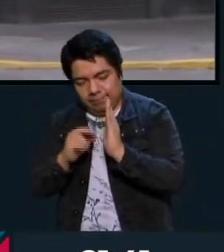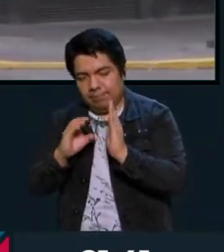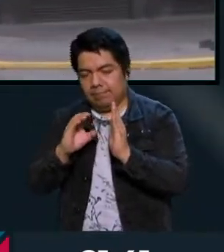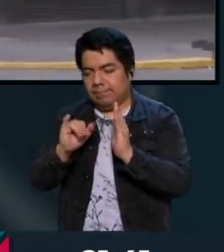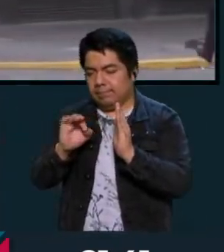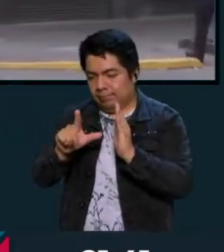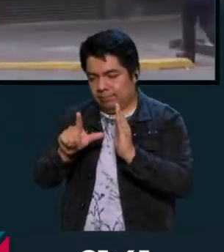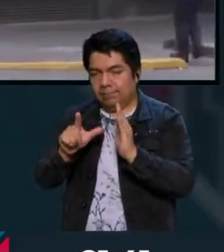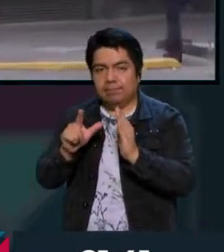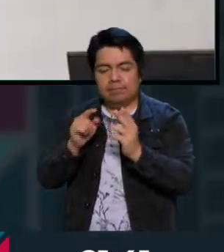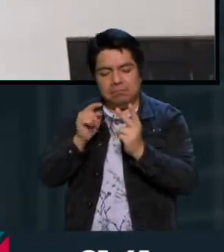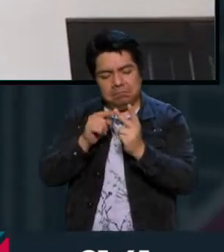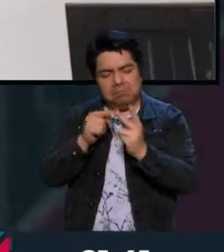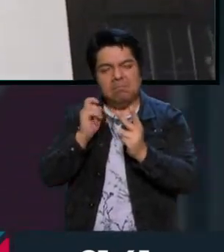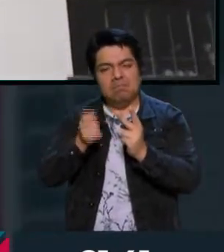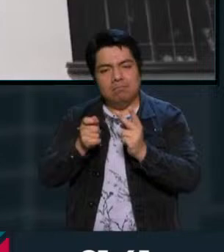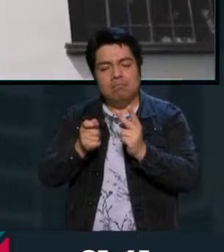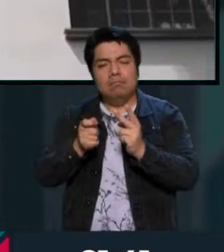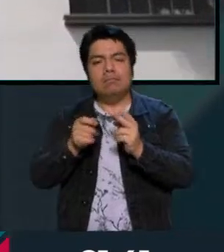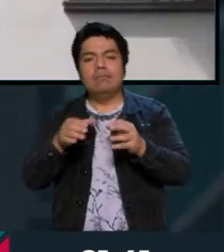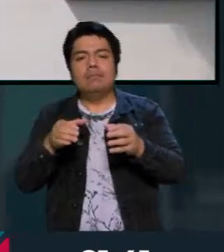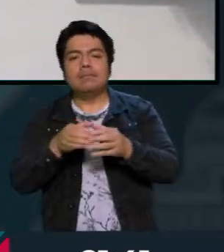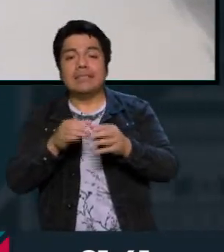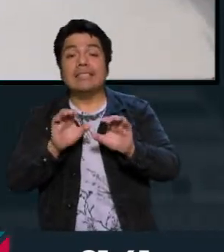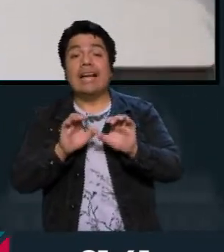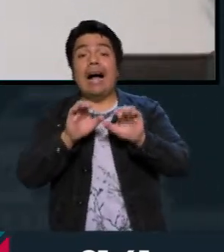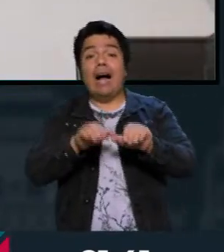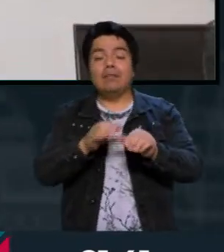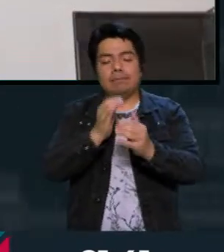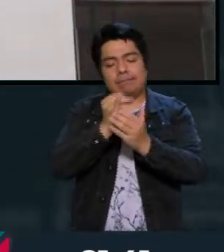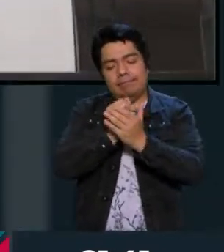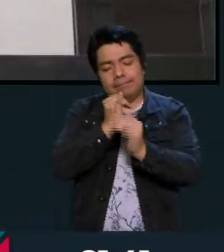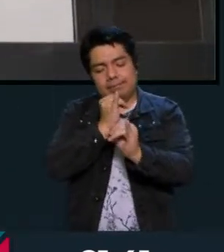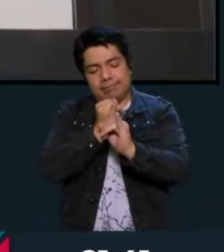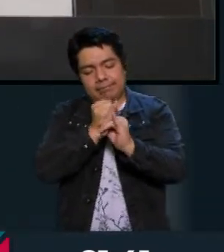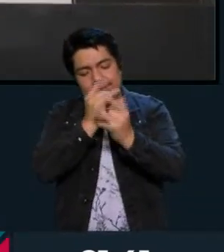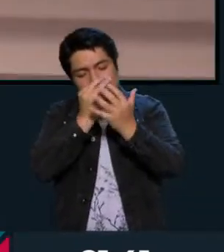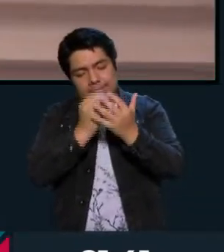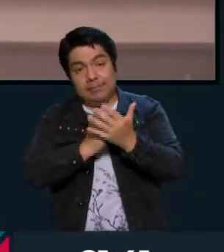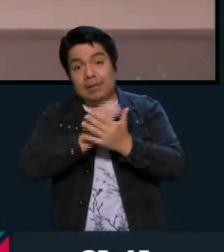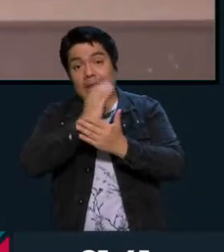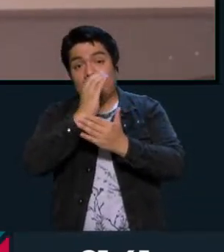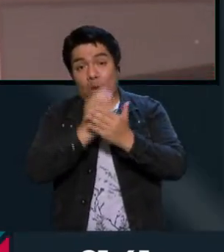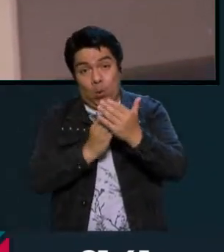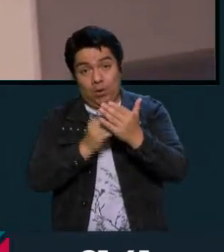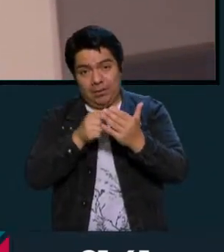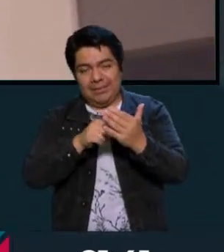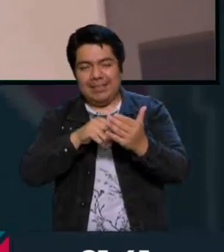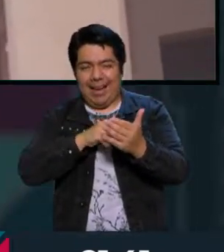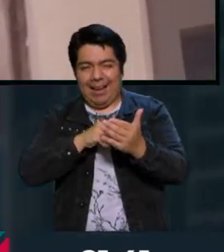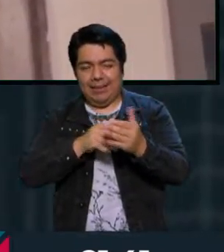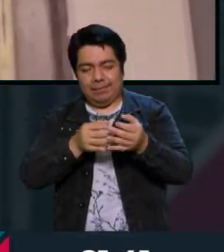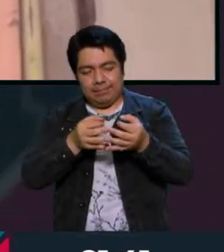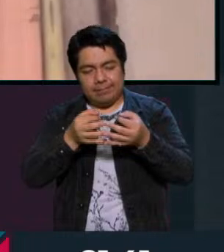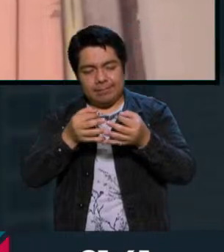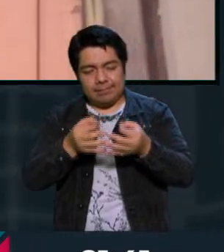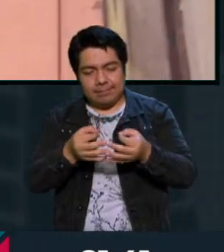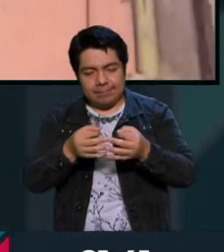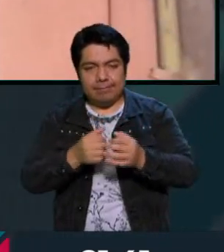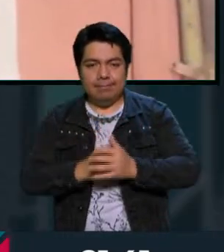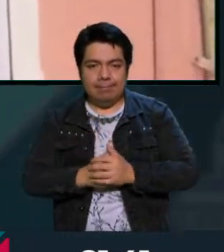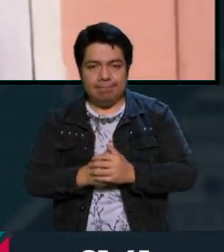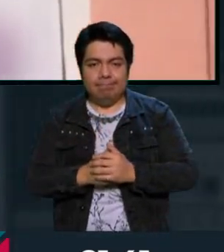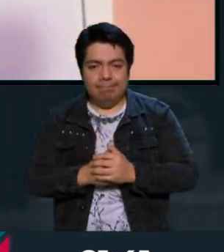cual se establece la creación de un registro digital de los contratos de arrendamiento. Esto